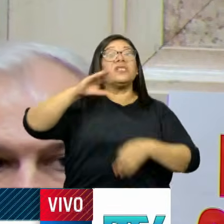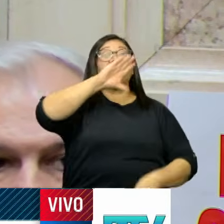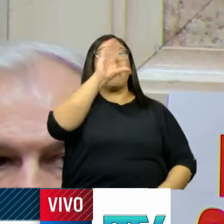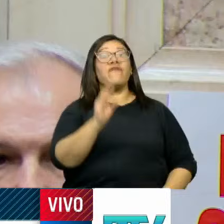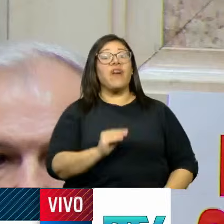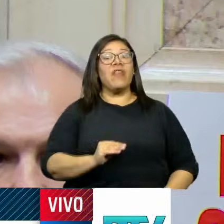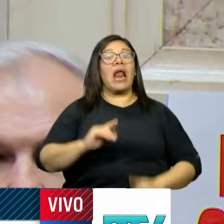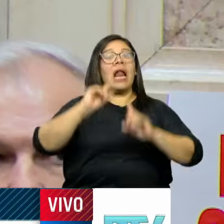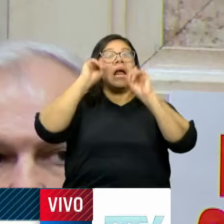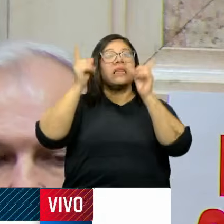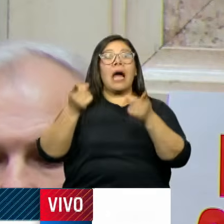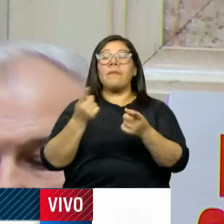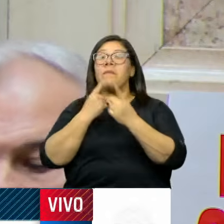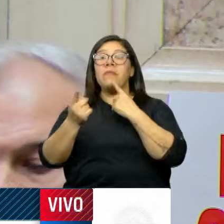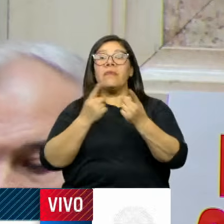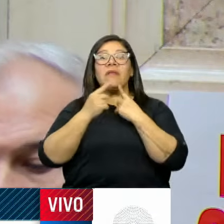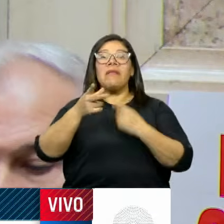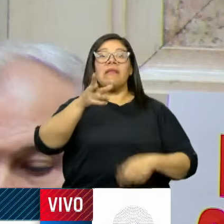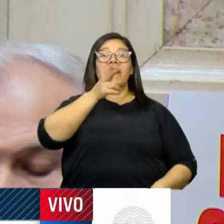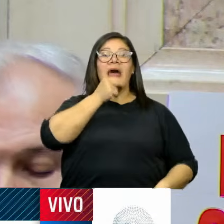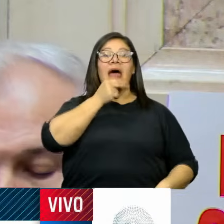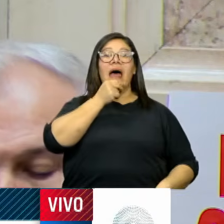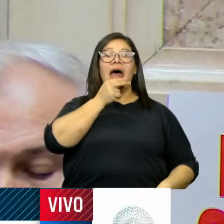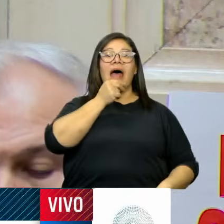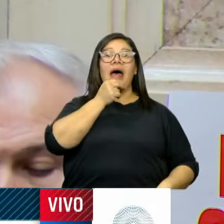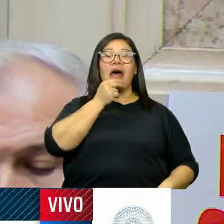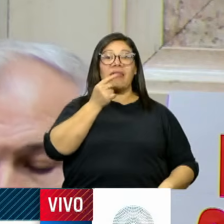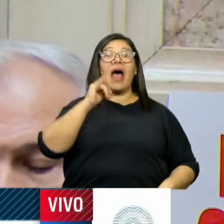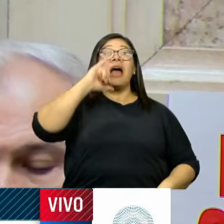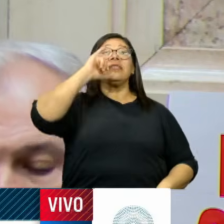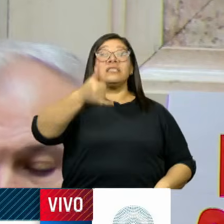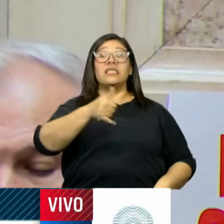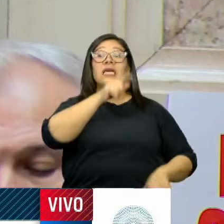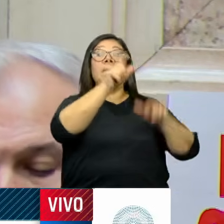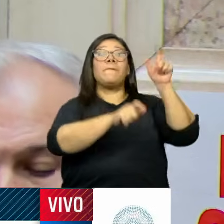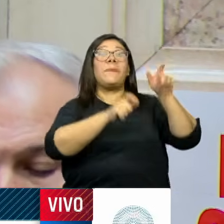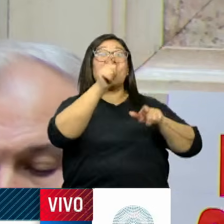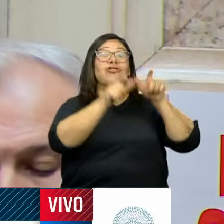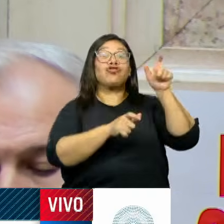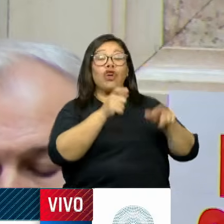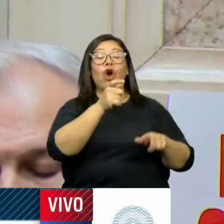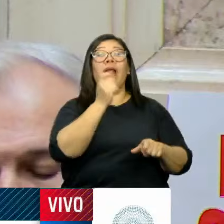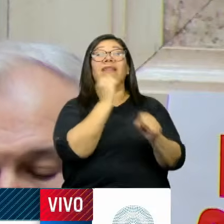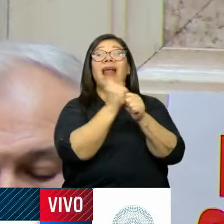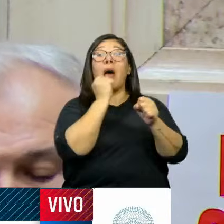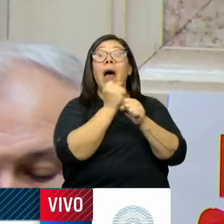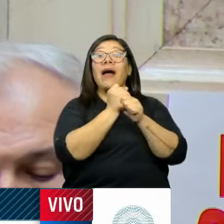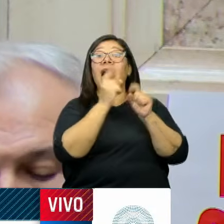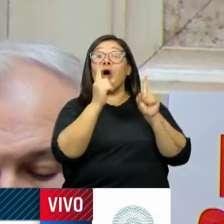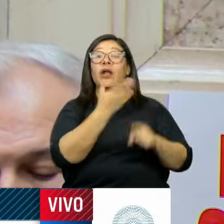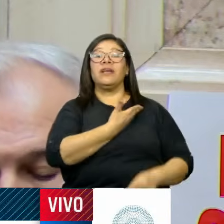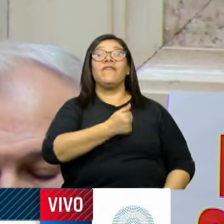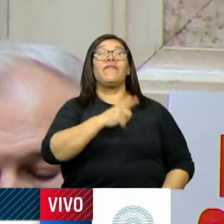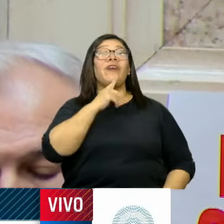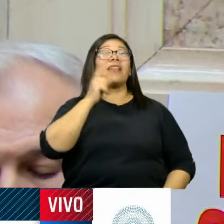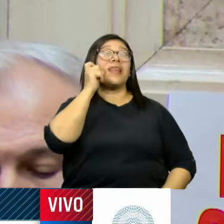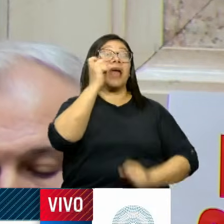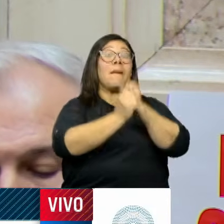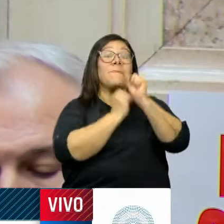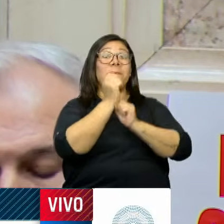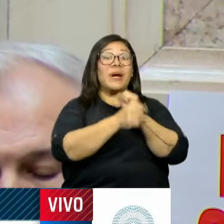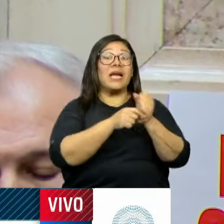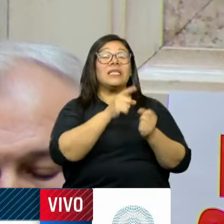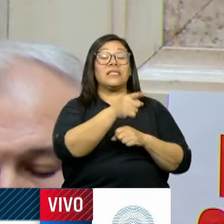que no lo indagó, ha indagado a 24 obreros de FATE que están luchando hace 4 meses por